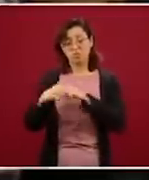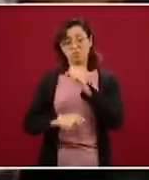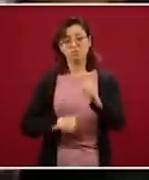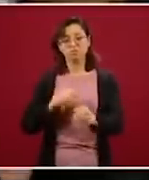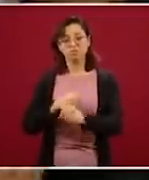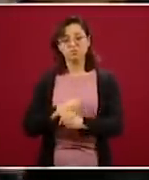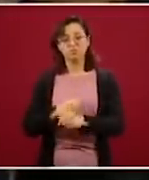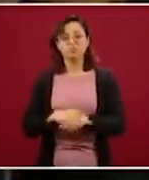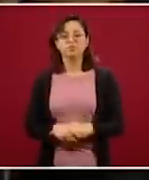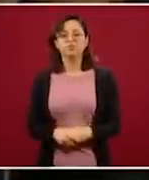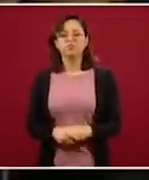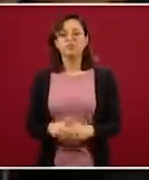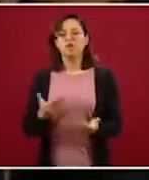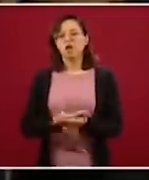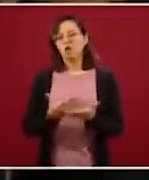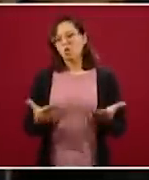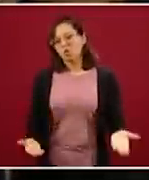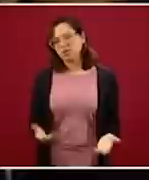En ese sentido, presidente,